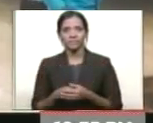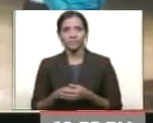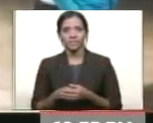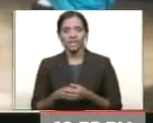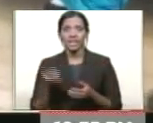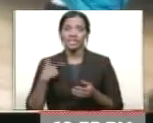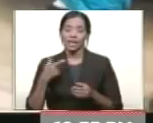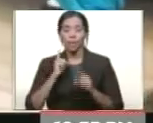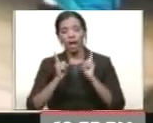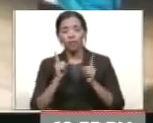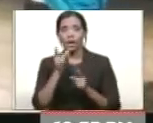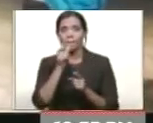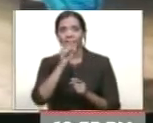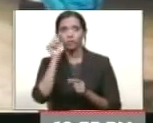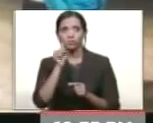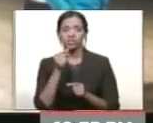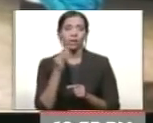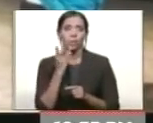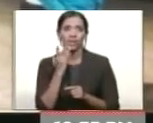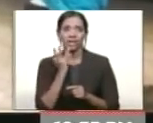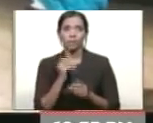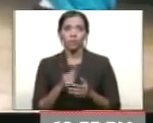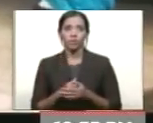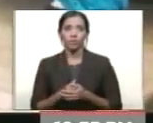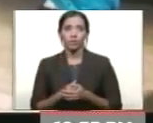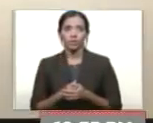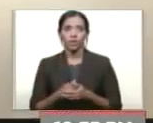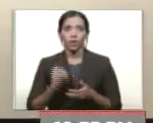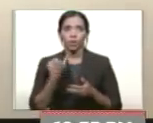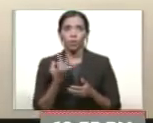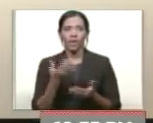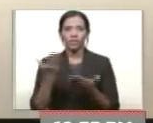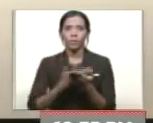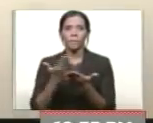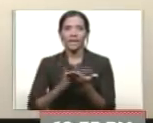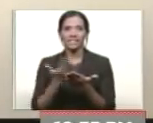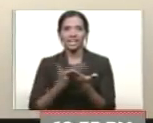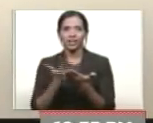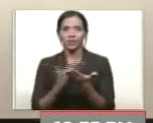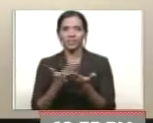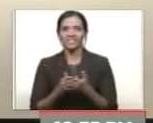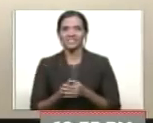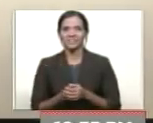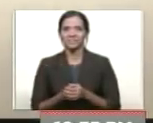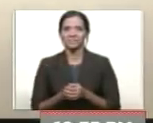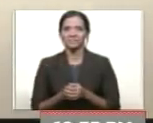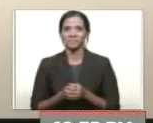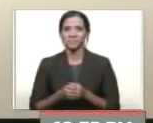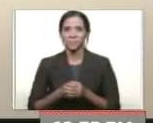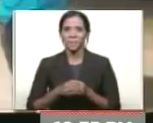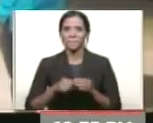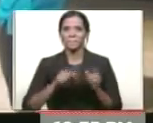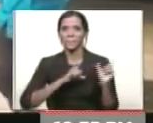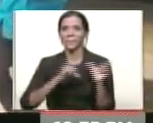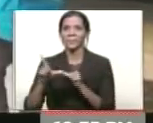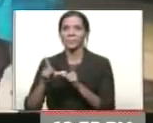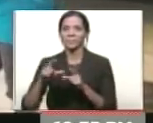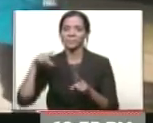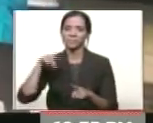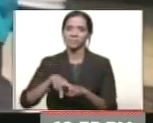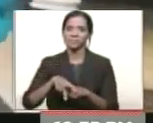algunas preguntas que hacer, por ejemplo, ¿cuántos plátanos van a estar dispuestos para el ataque,